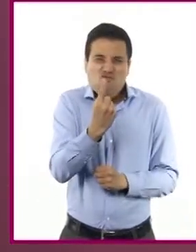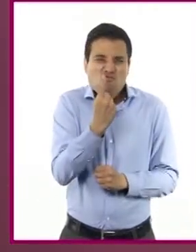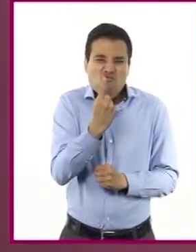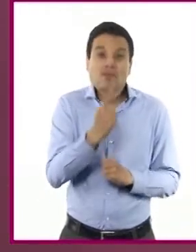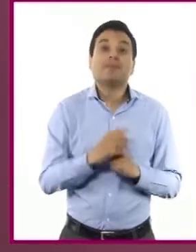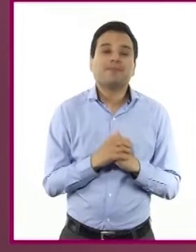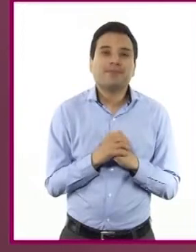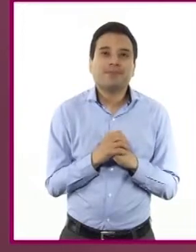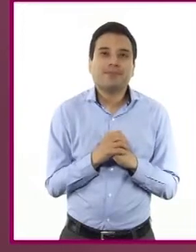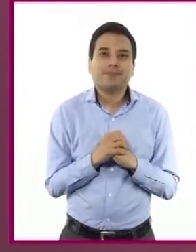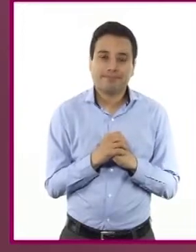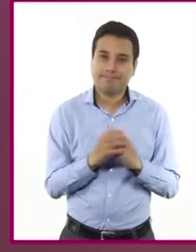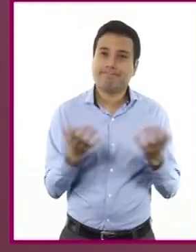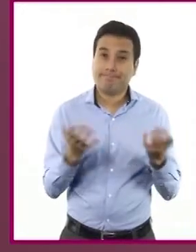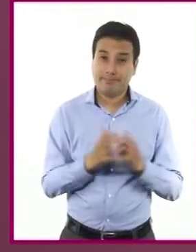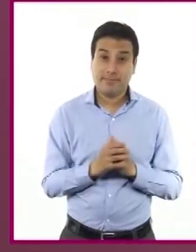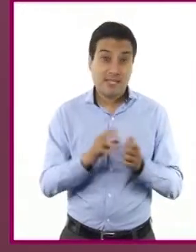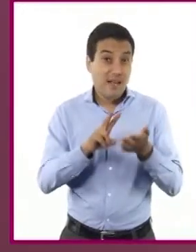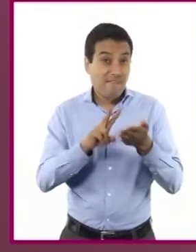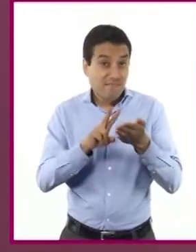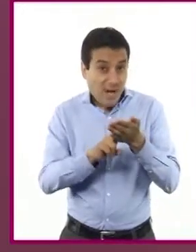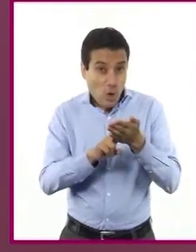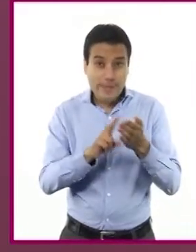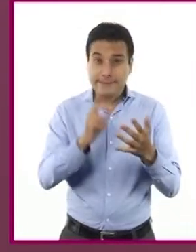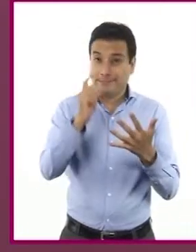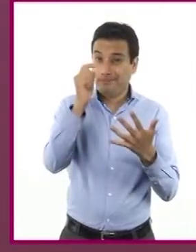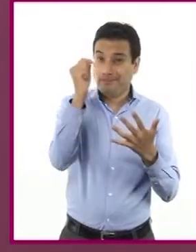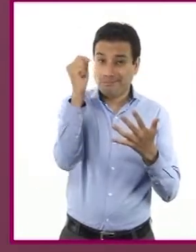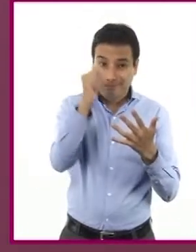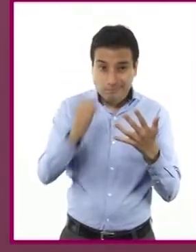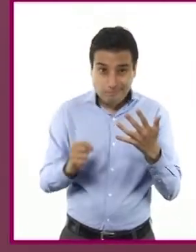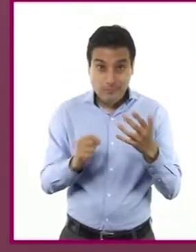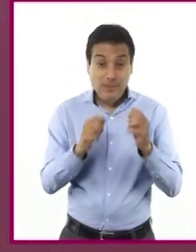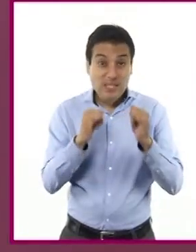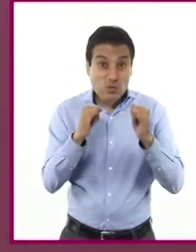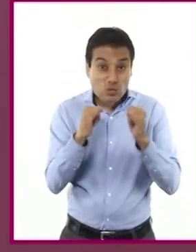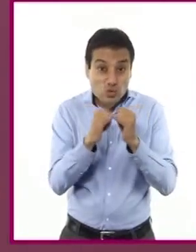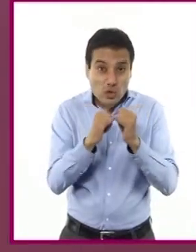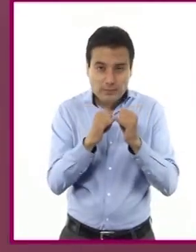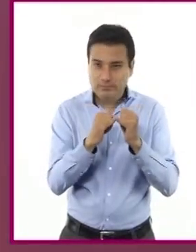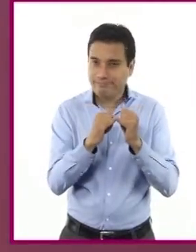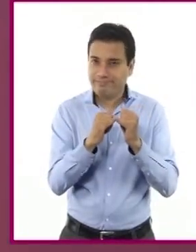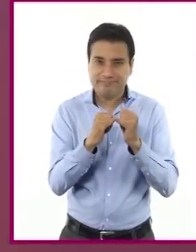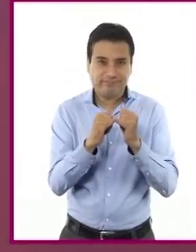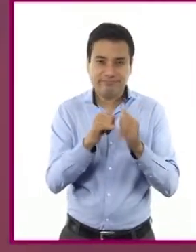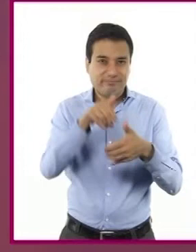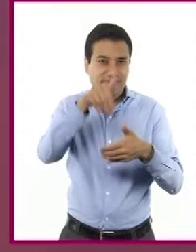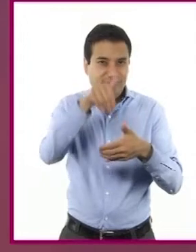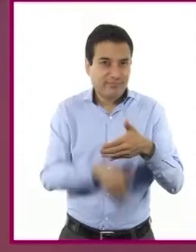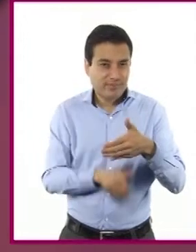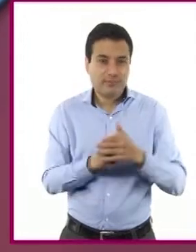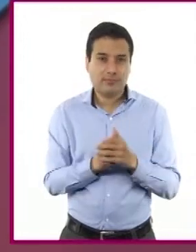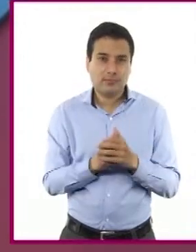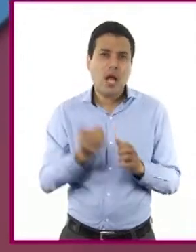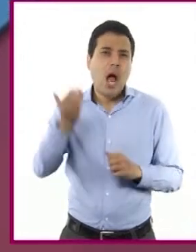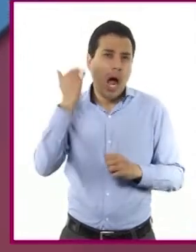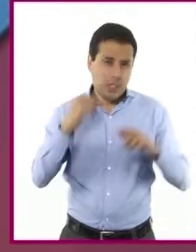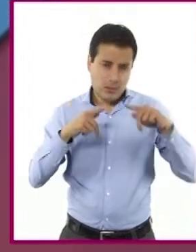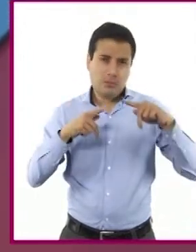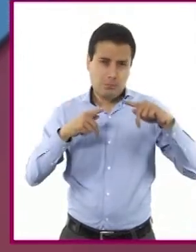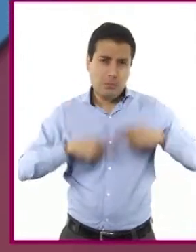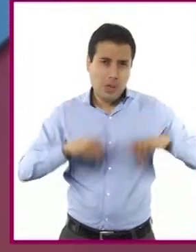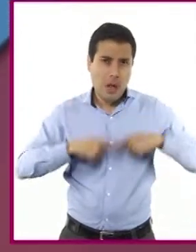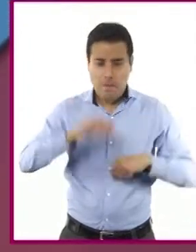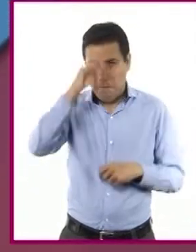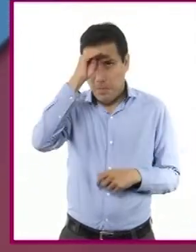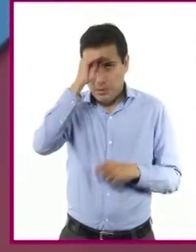fue el hundimiento de los valores e instituciones de la civilización liberal, cuyo progreso se daba por sentado en aquel siglo,